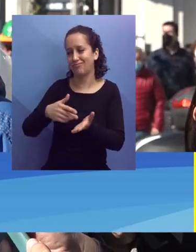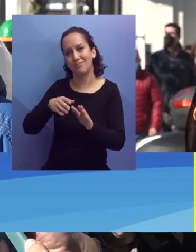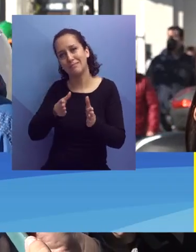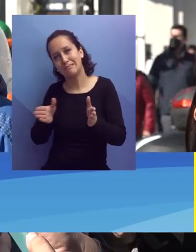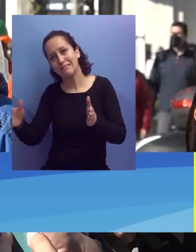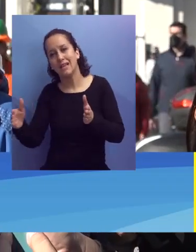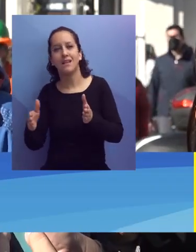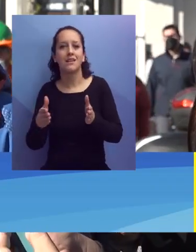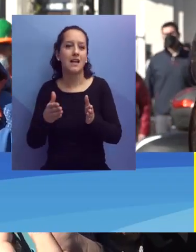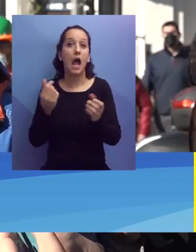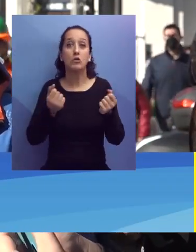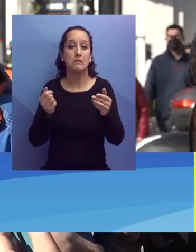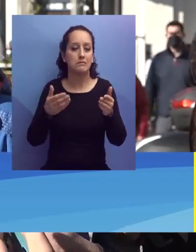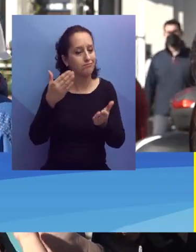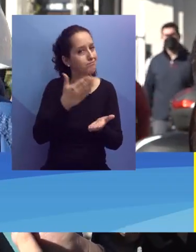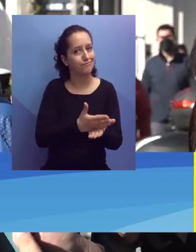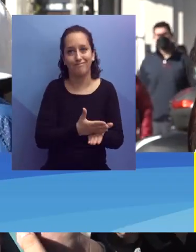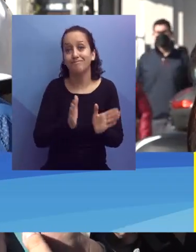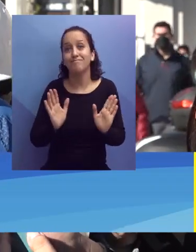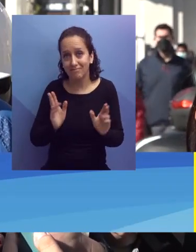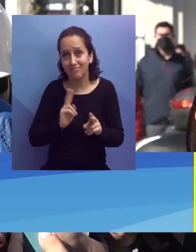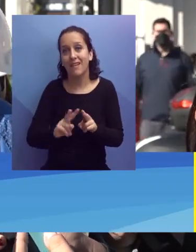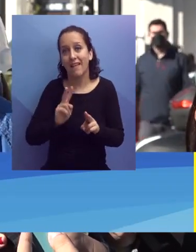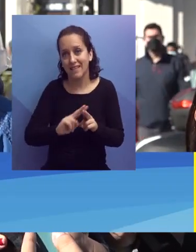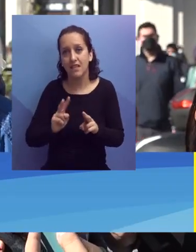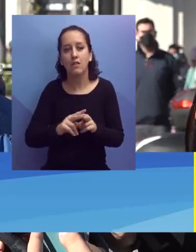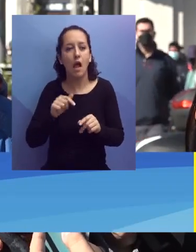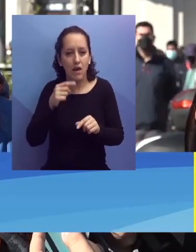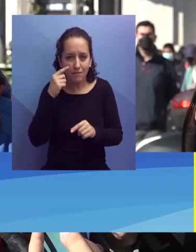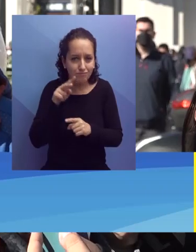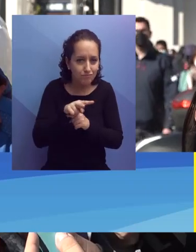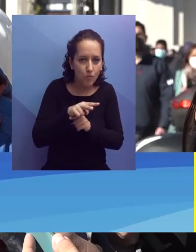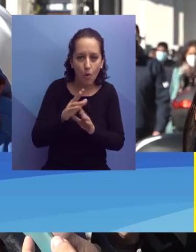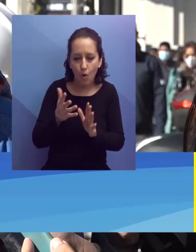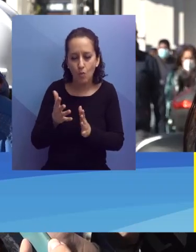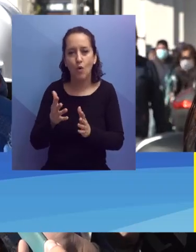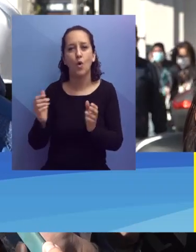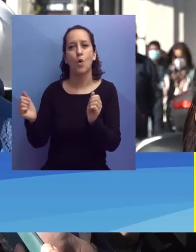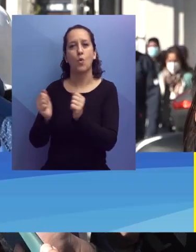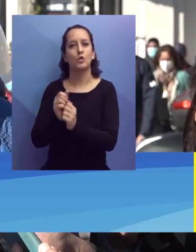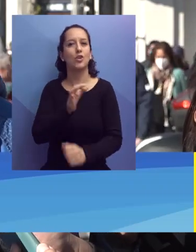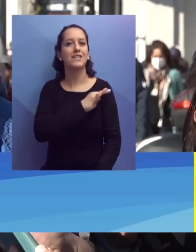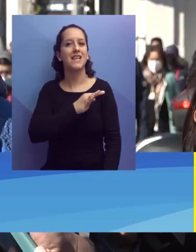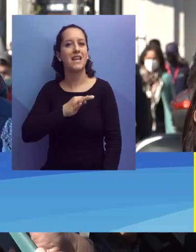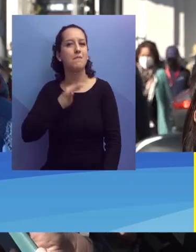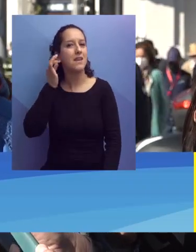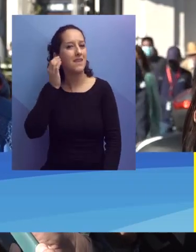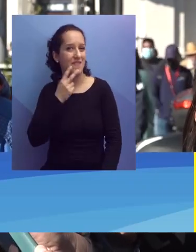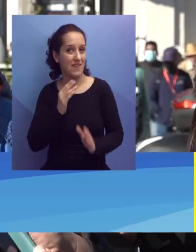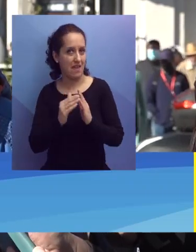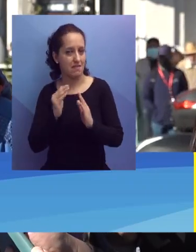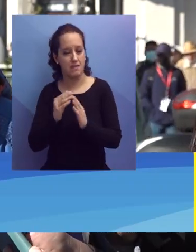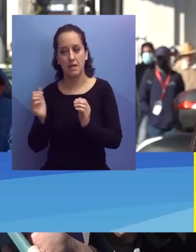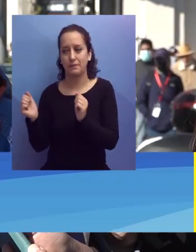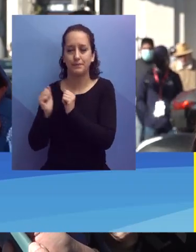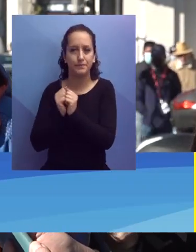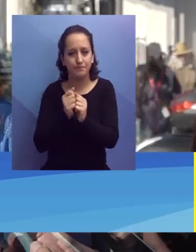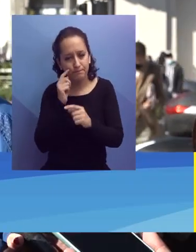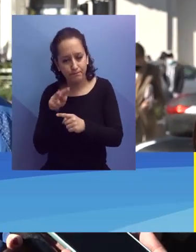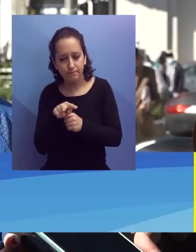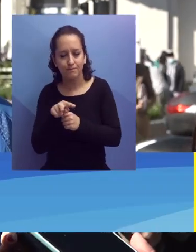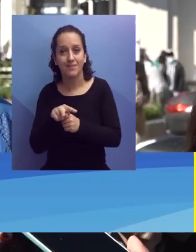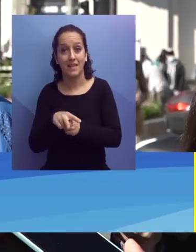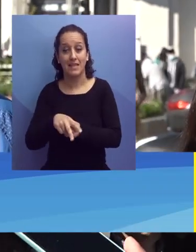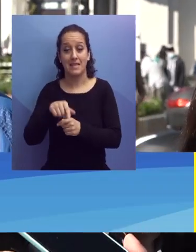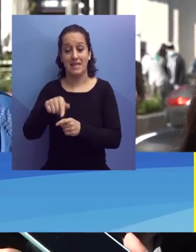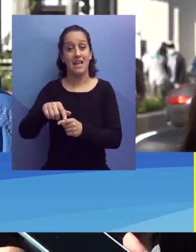tránsito peatonal, en cuanto al tránsito vehicular, y eso es lo que estamos visitando junto a la Seremi de Vivienda. En